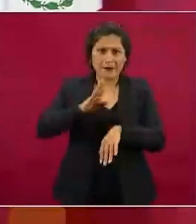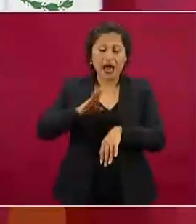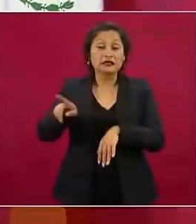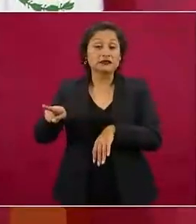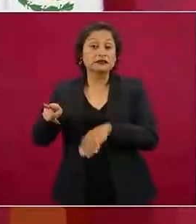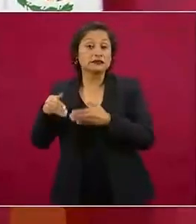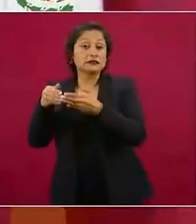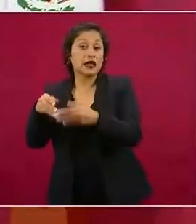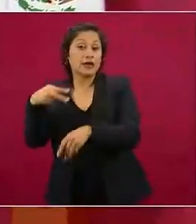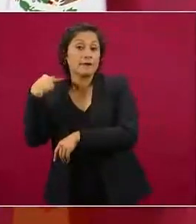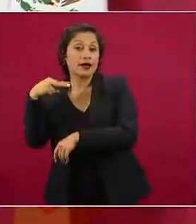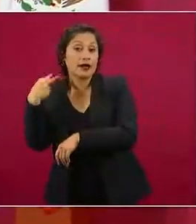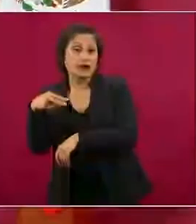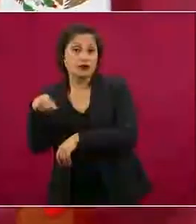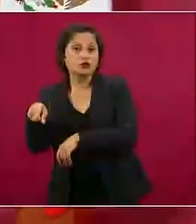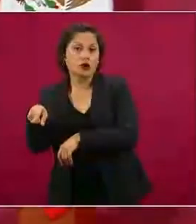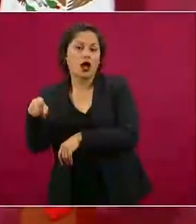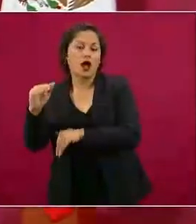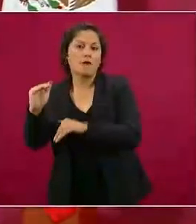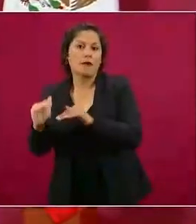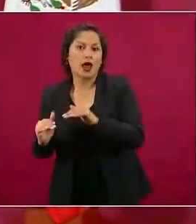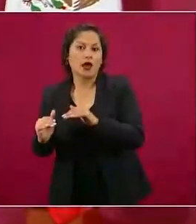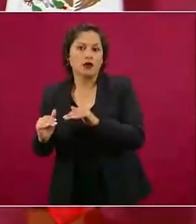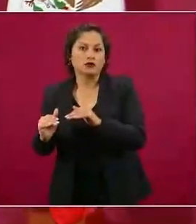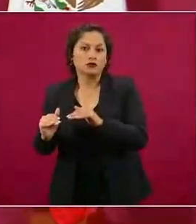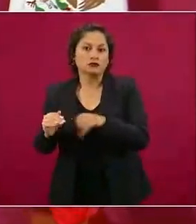Durante siglos el puerto más